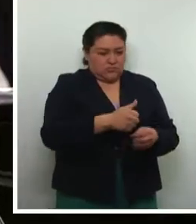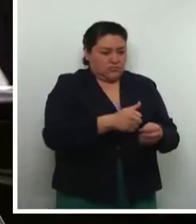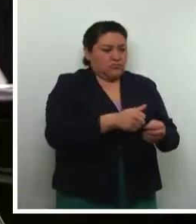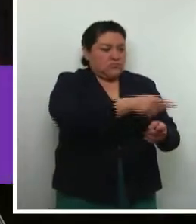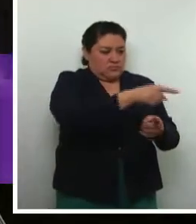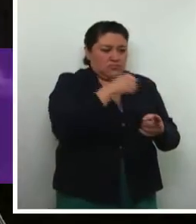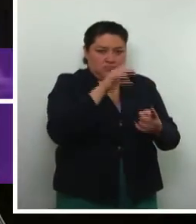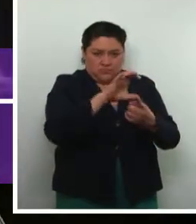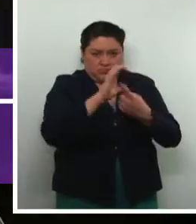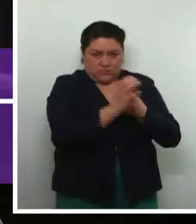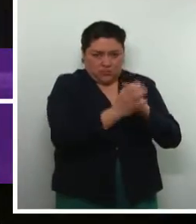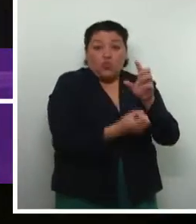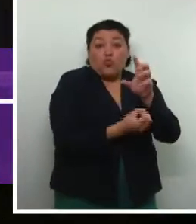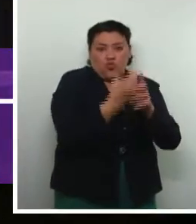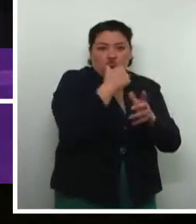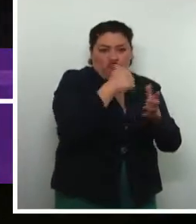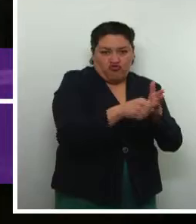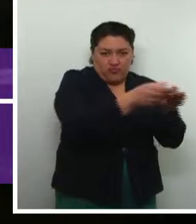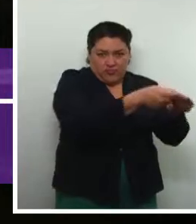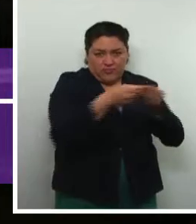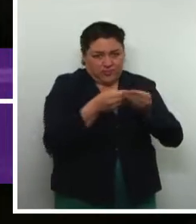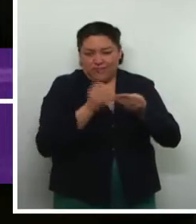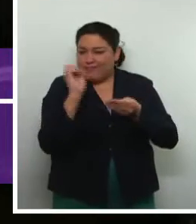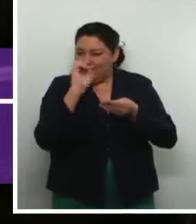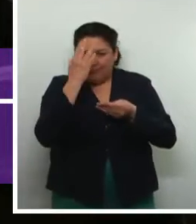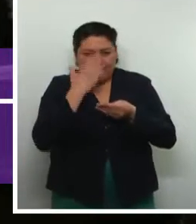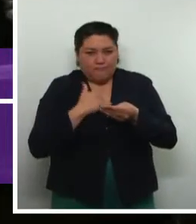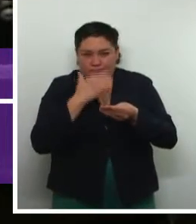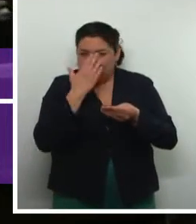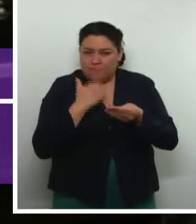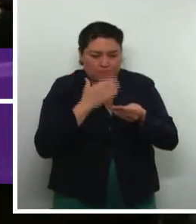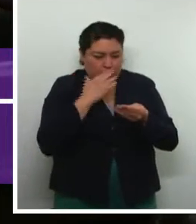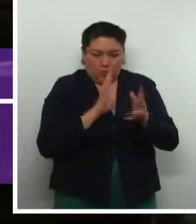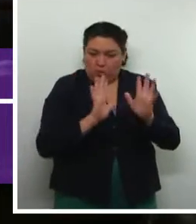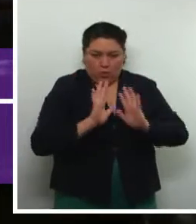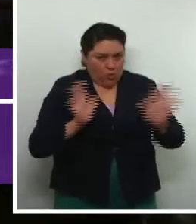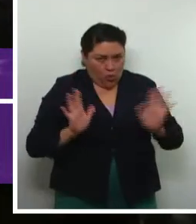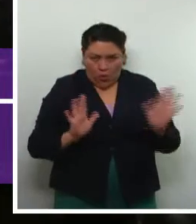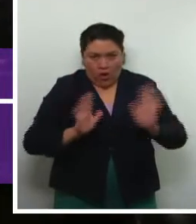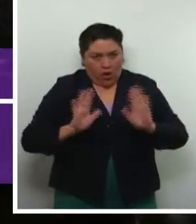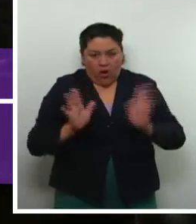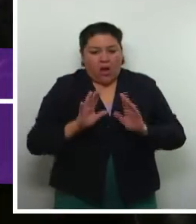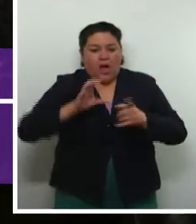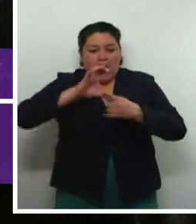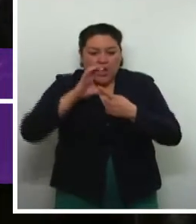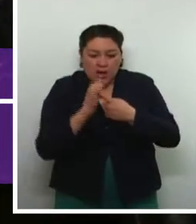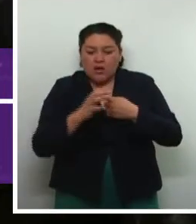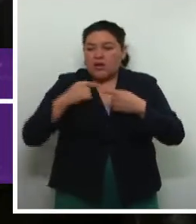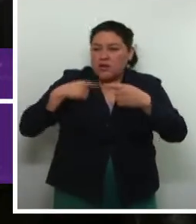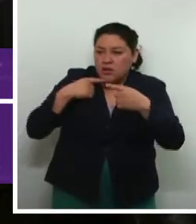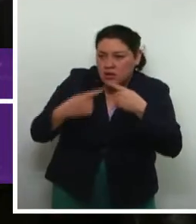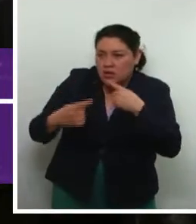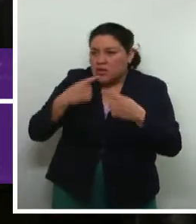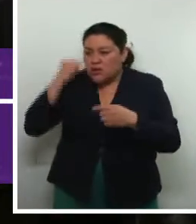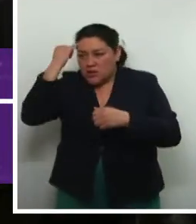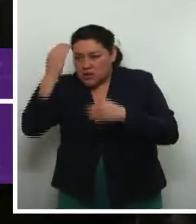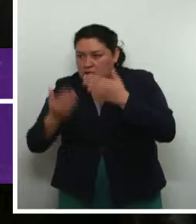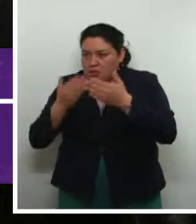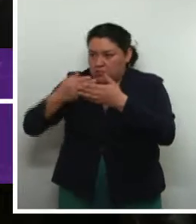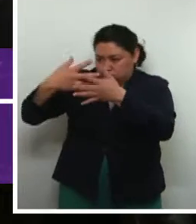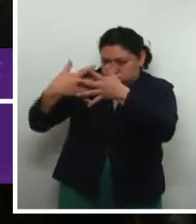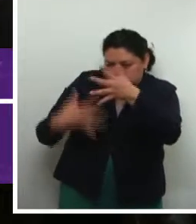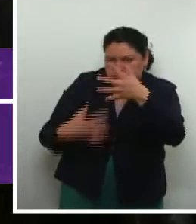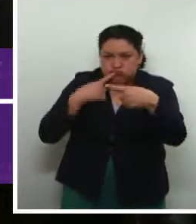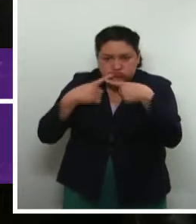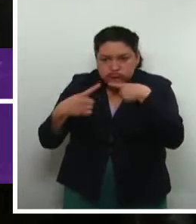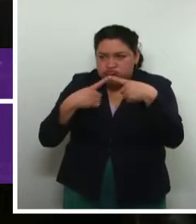hay una sesión formal de la comisión, fue una reunión de diputados de la comisión para llegar a un acuerdo sobre las reservas. En